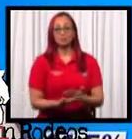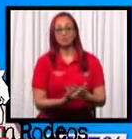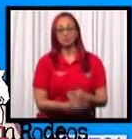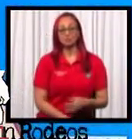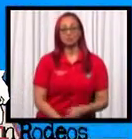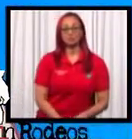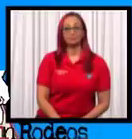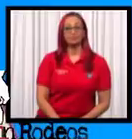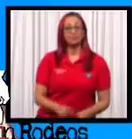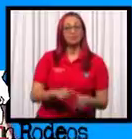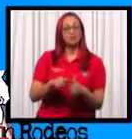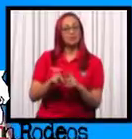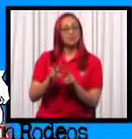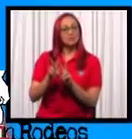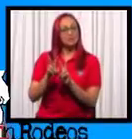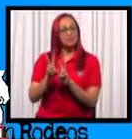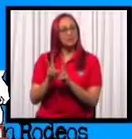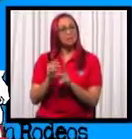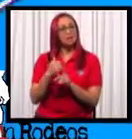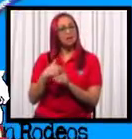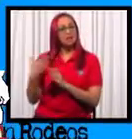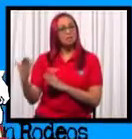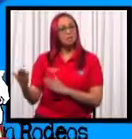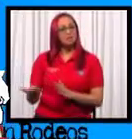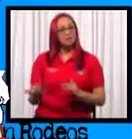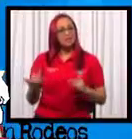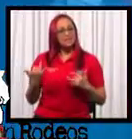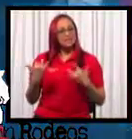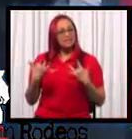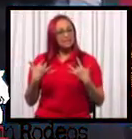que hay importaciones que ya están,